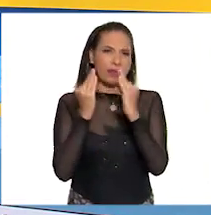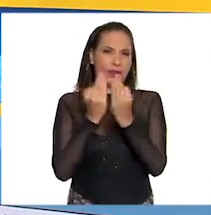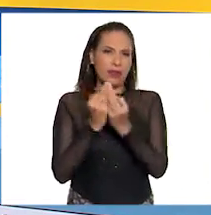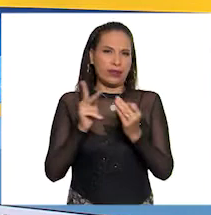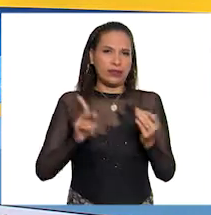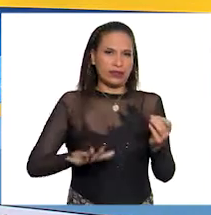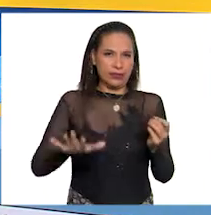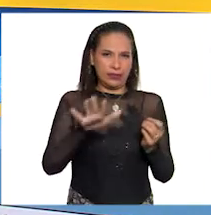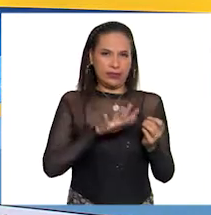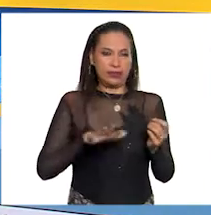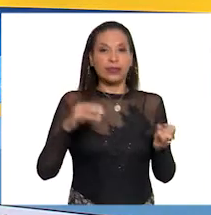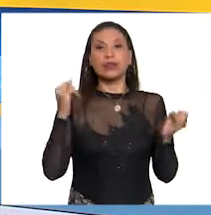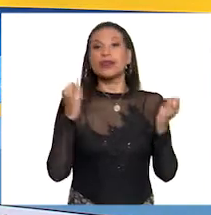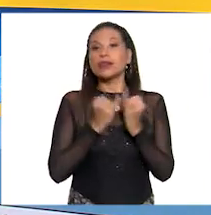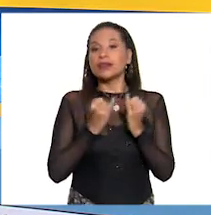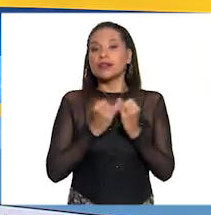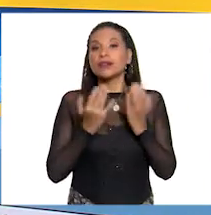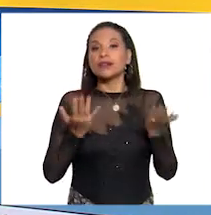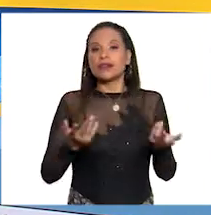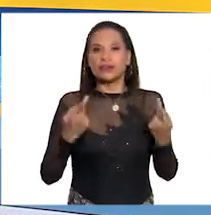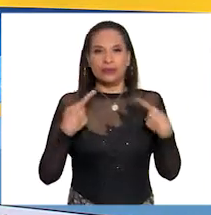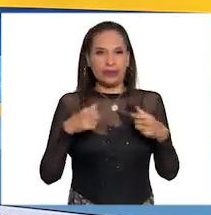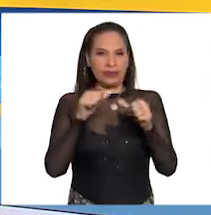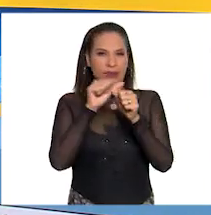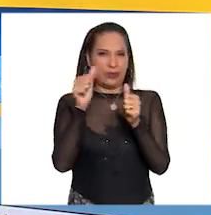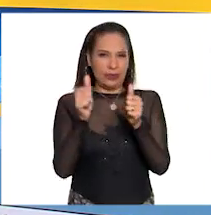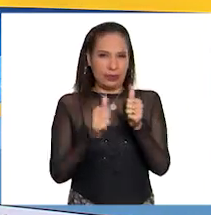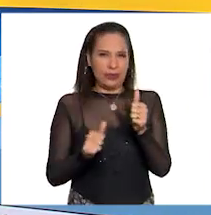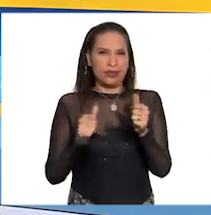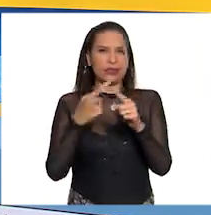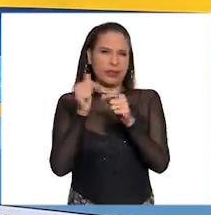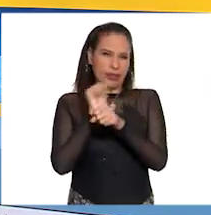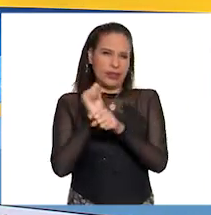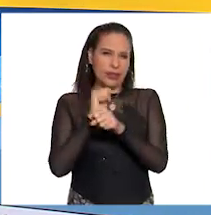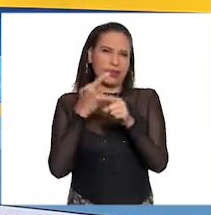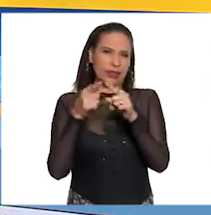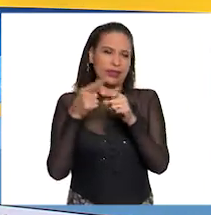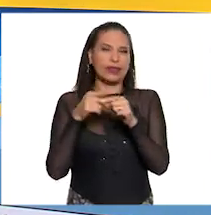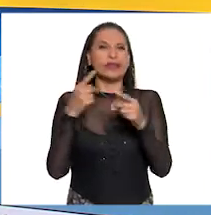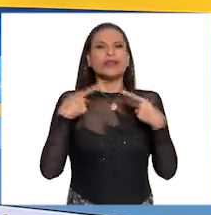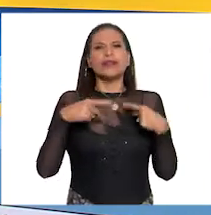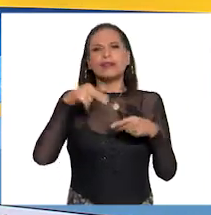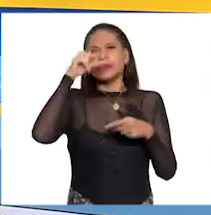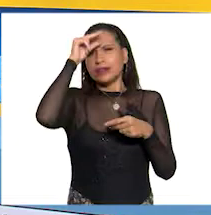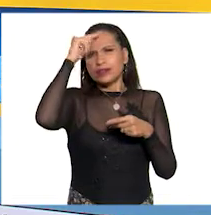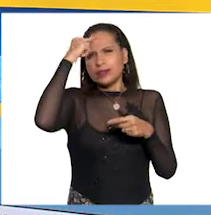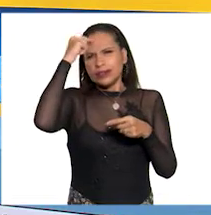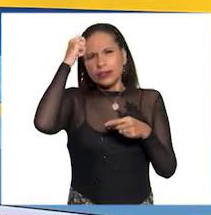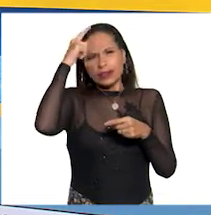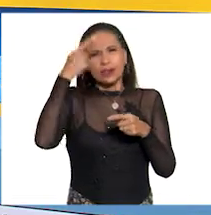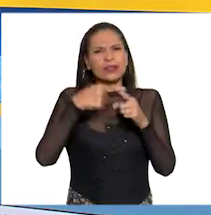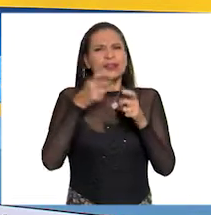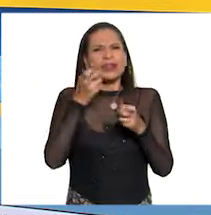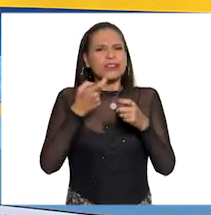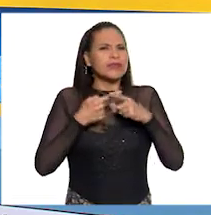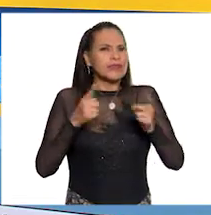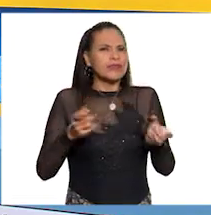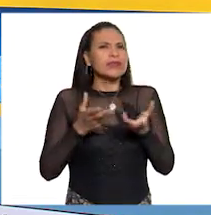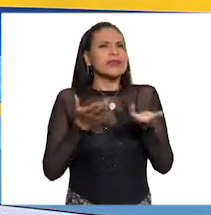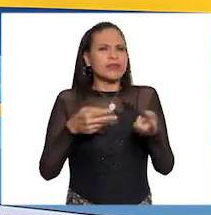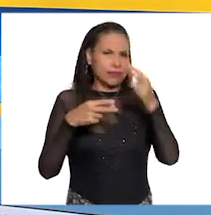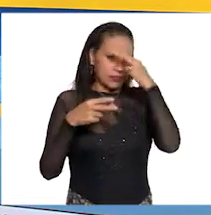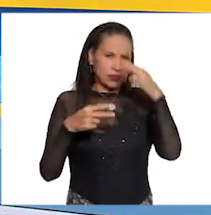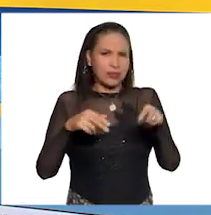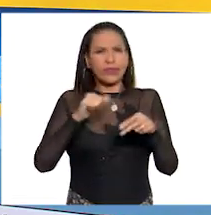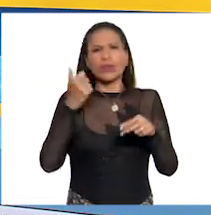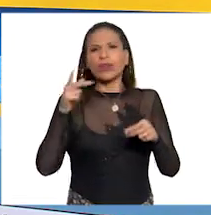la población y también por artistas e intelectuales que intentaron definir qué es eso que distingue a los mexicanos de